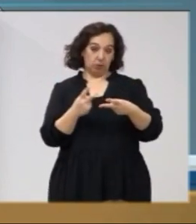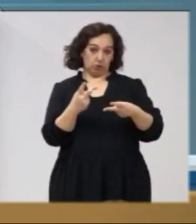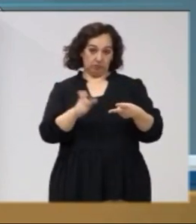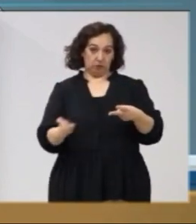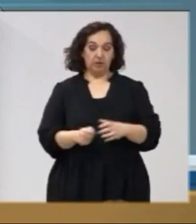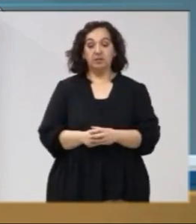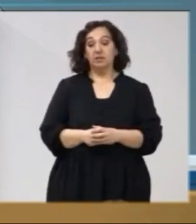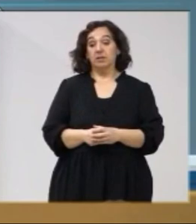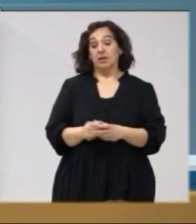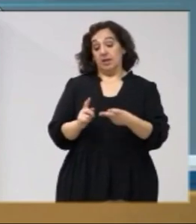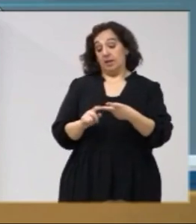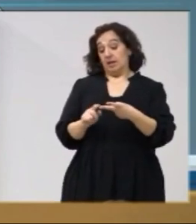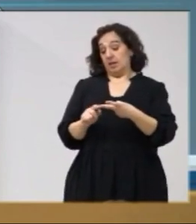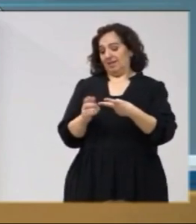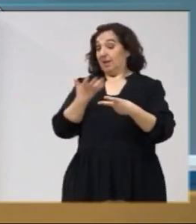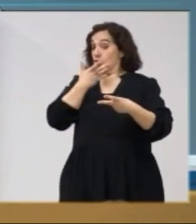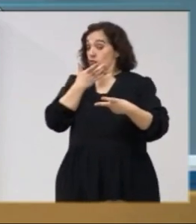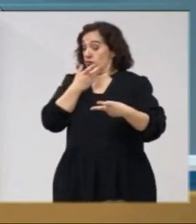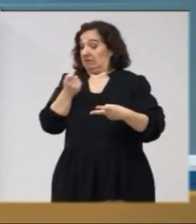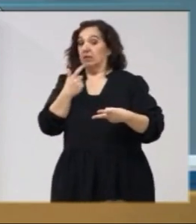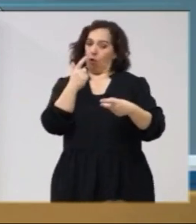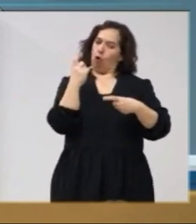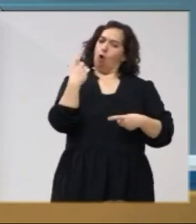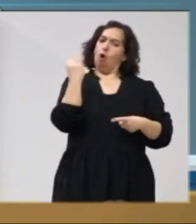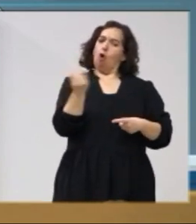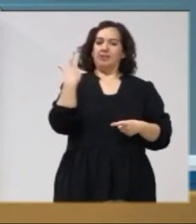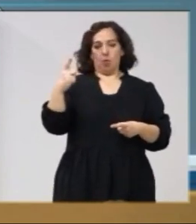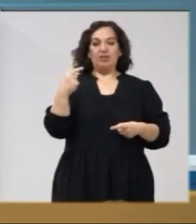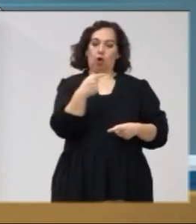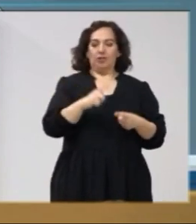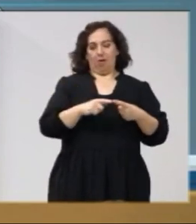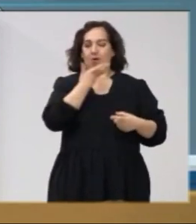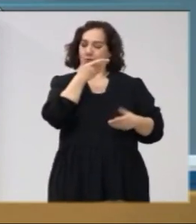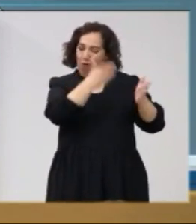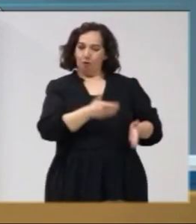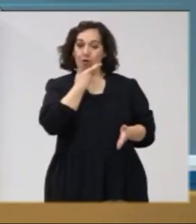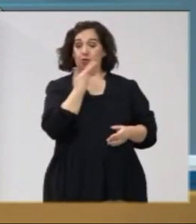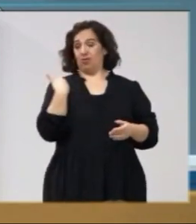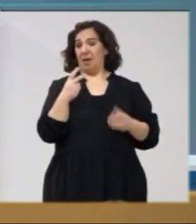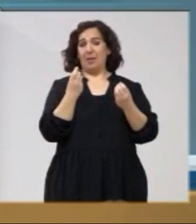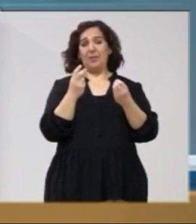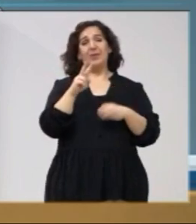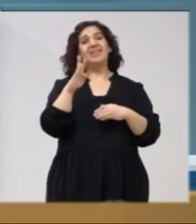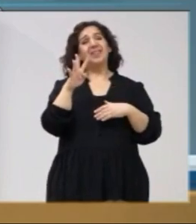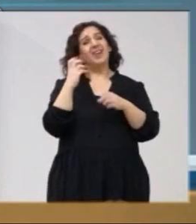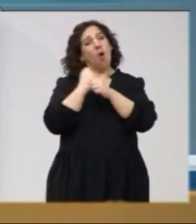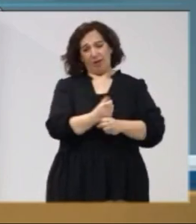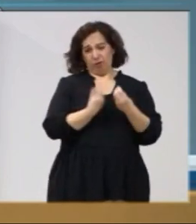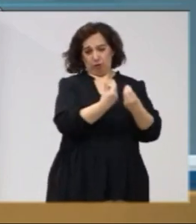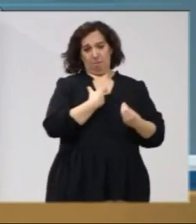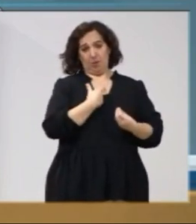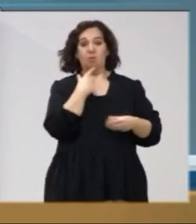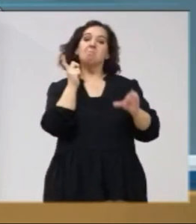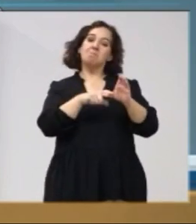que no conozco tanto como a José Luis. José Luis, aparte de estar conmigo 25 años, es miembro de